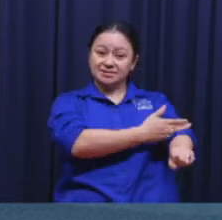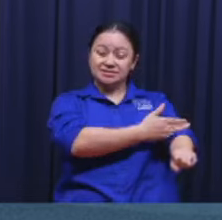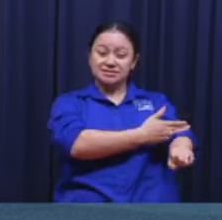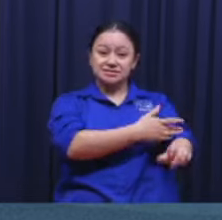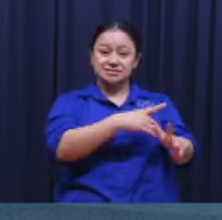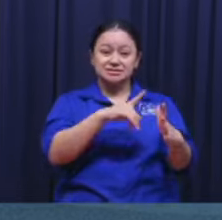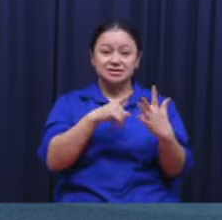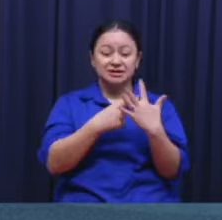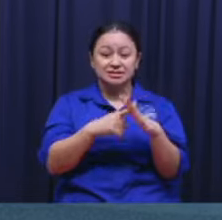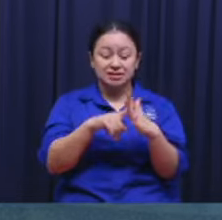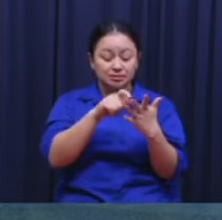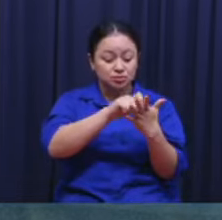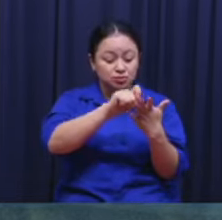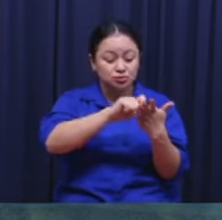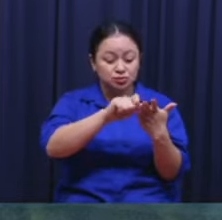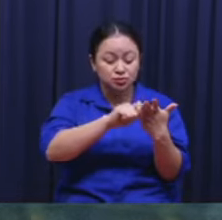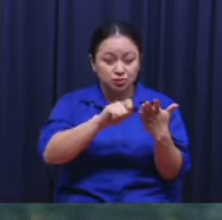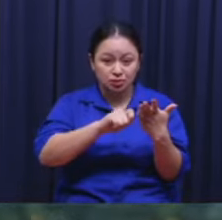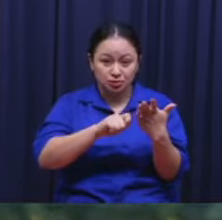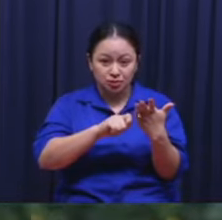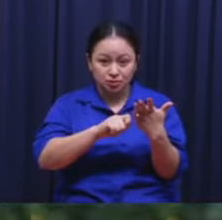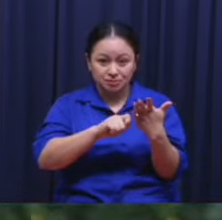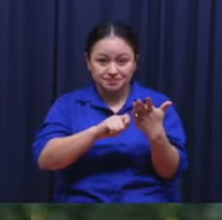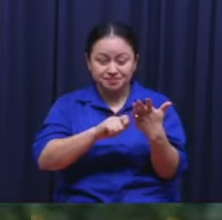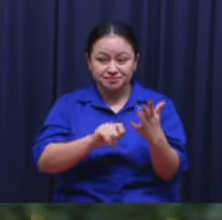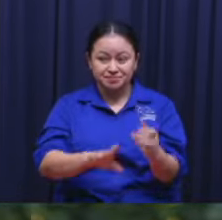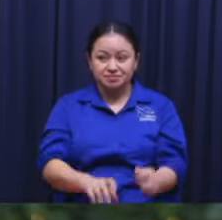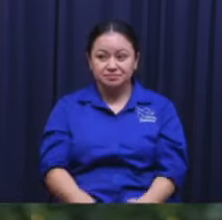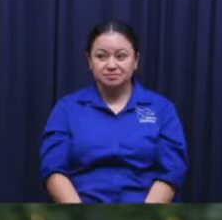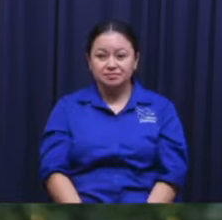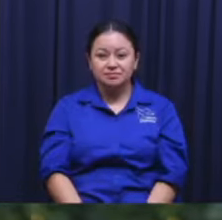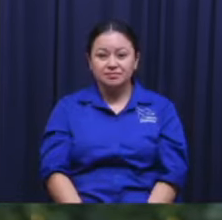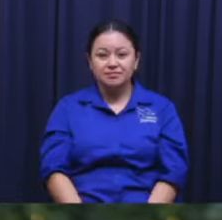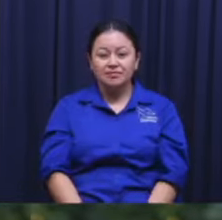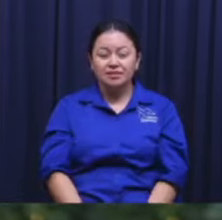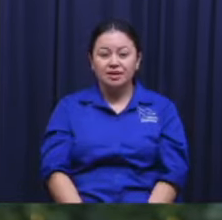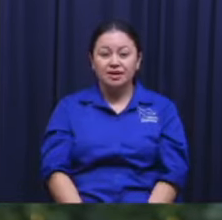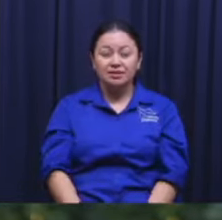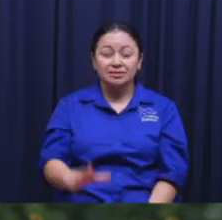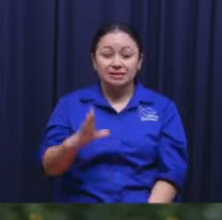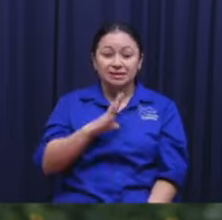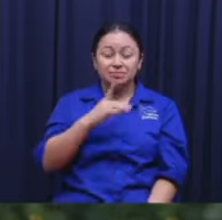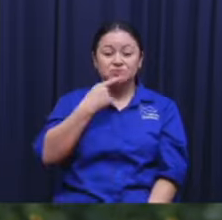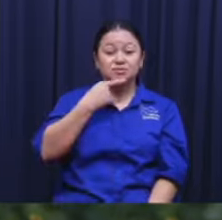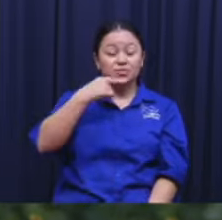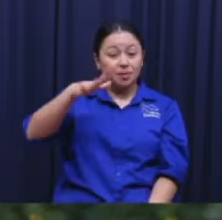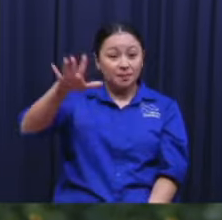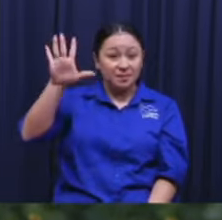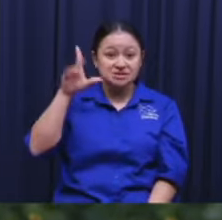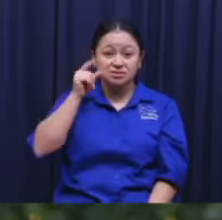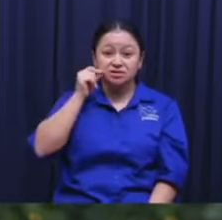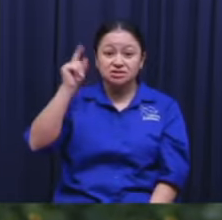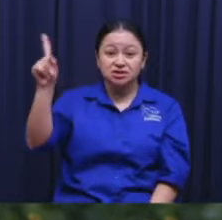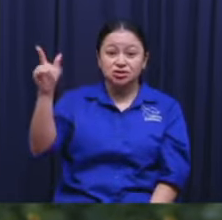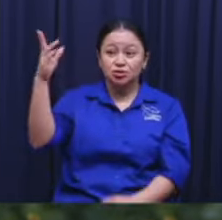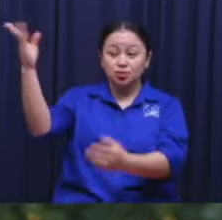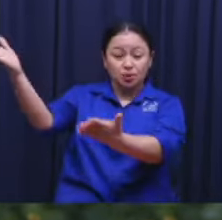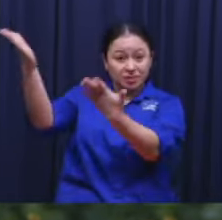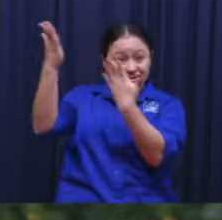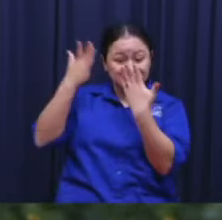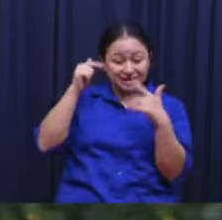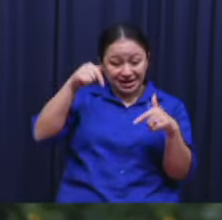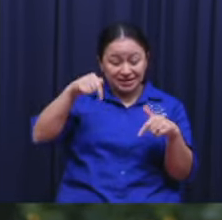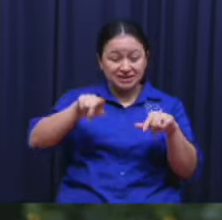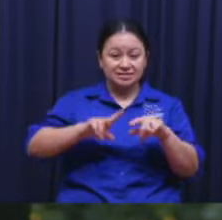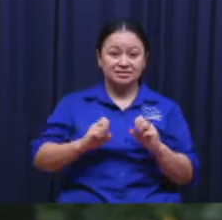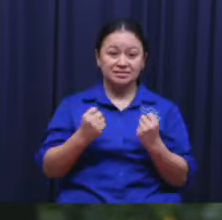empezara a escribir los evangelios, el libro de los hechos. Habían promesas de lo que el Señor iba a venir a hacer. Entonces ahí